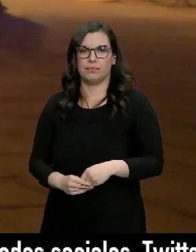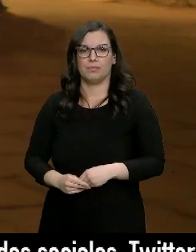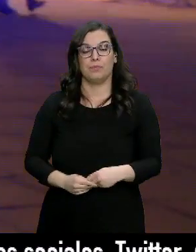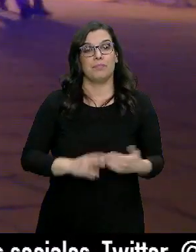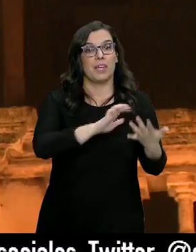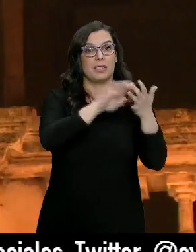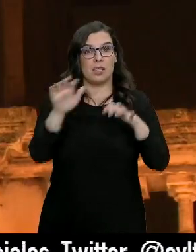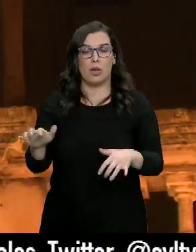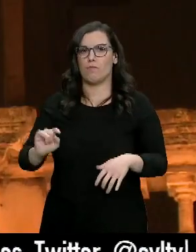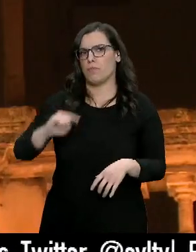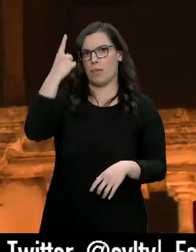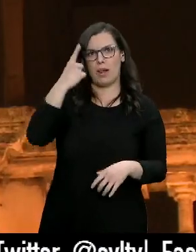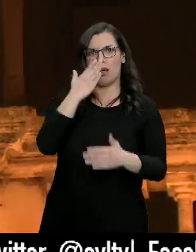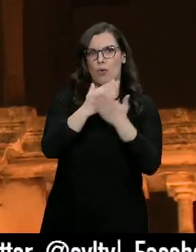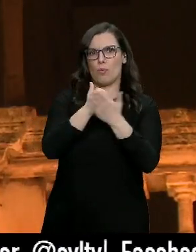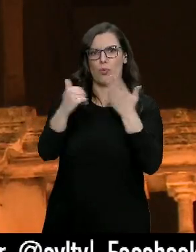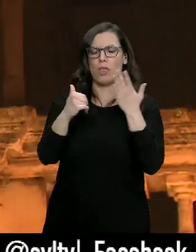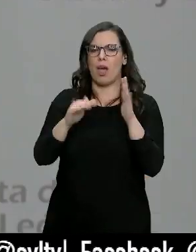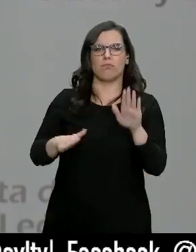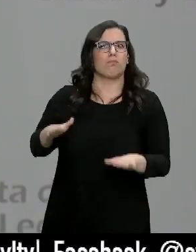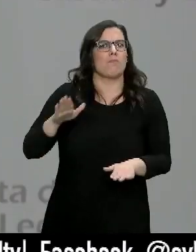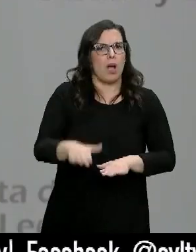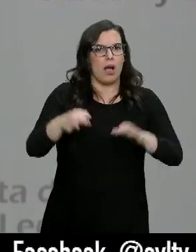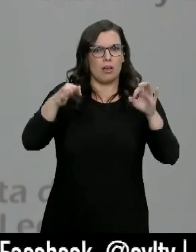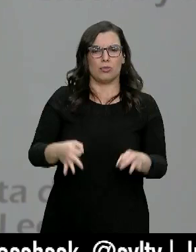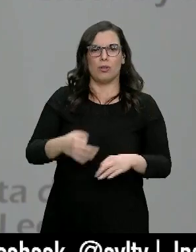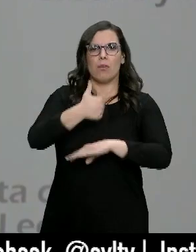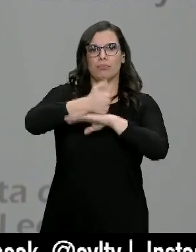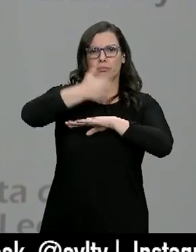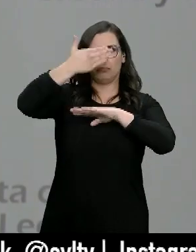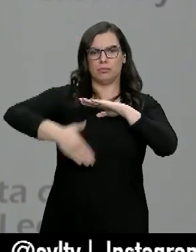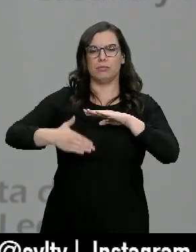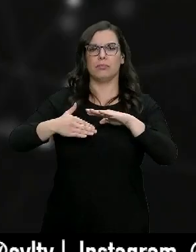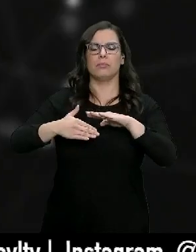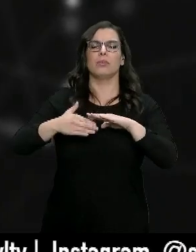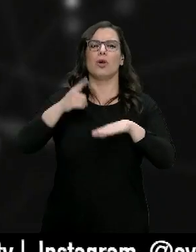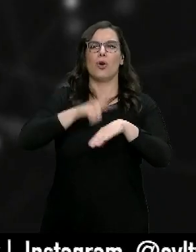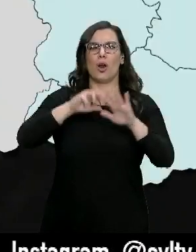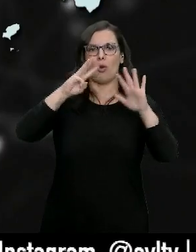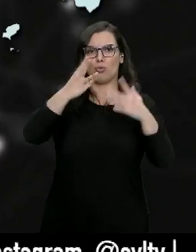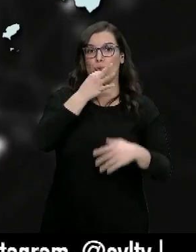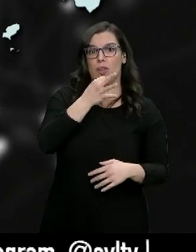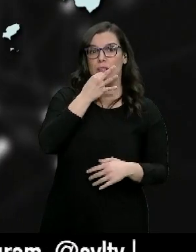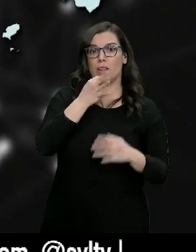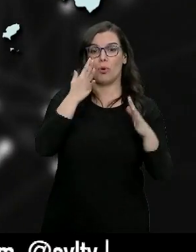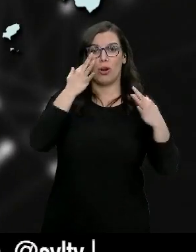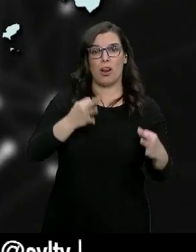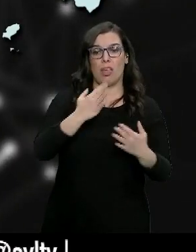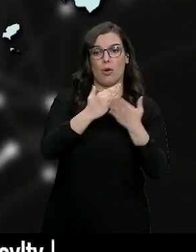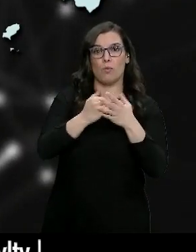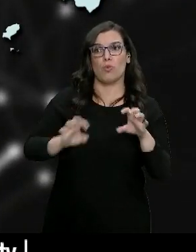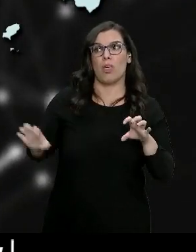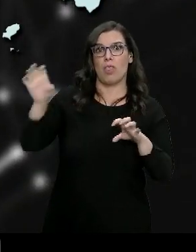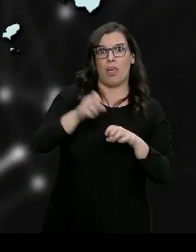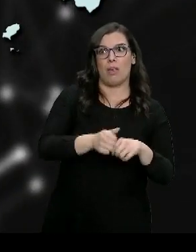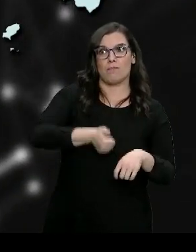Castilla y León ha sido la primera comunidad en dar el paso. El toque de queda a las 20:00. Pero cada vez son más los gobiernos autonómicos